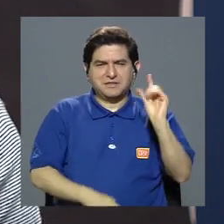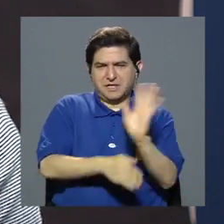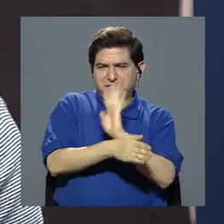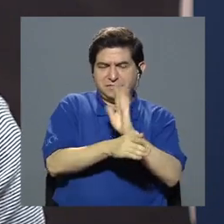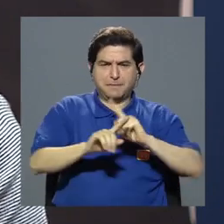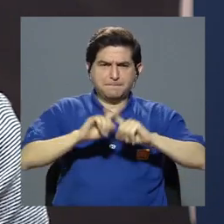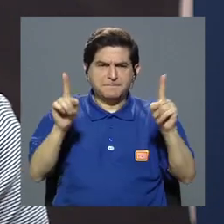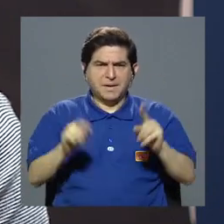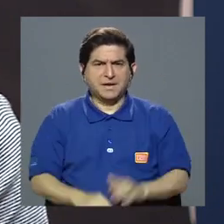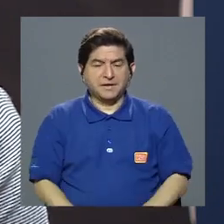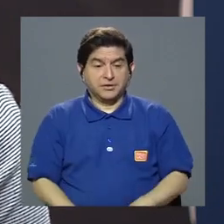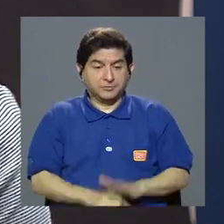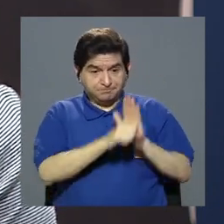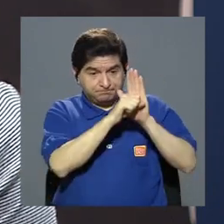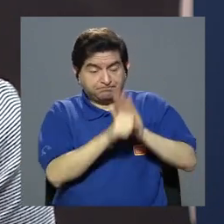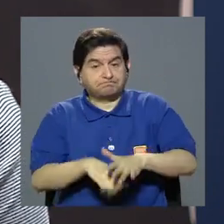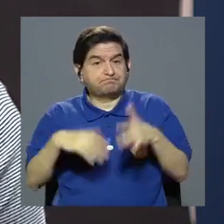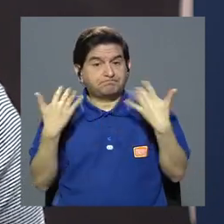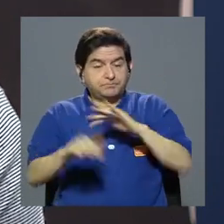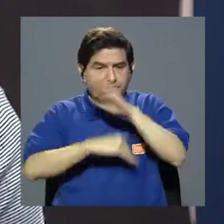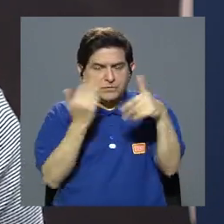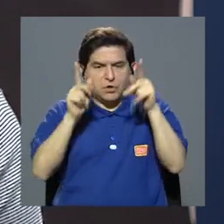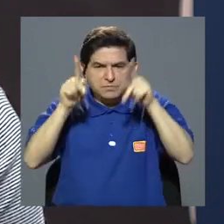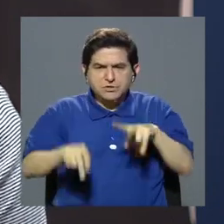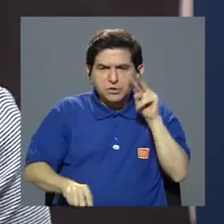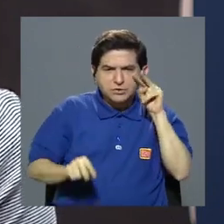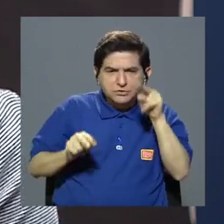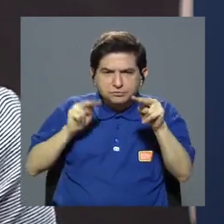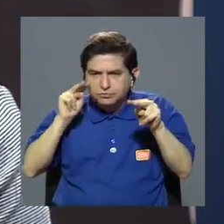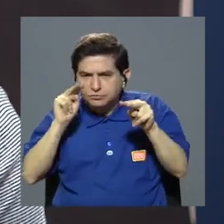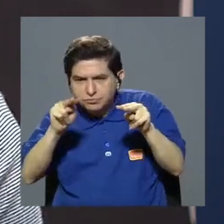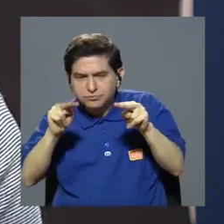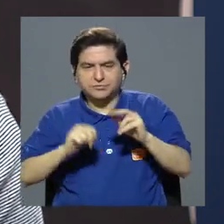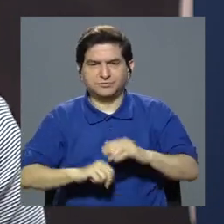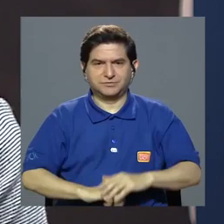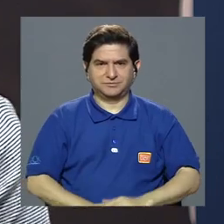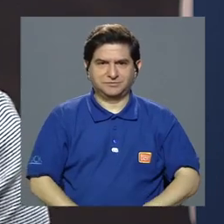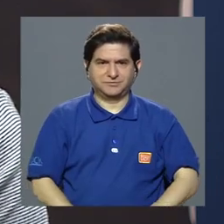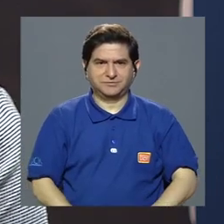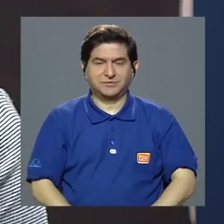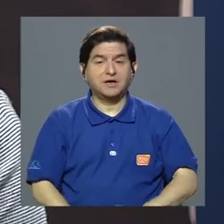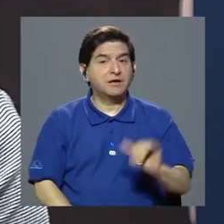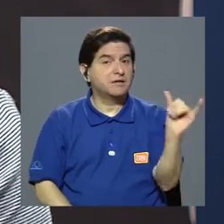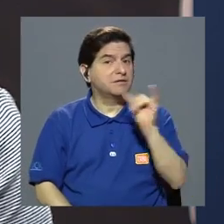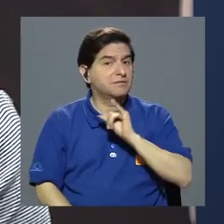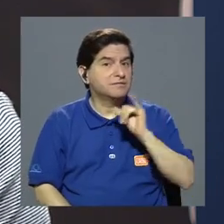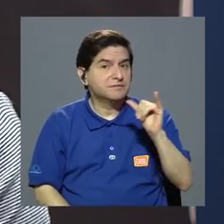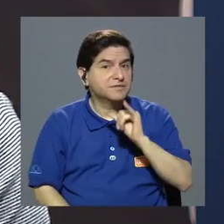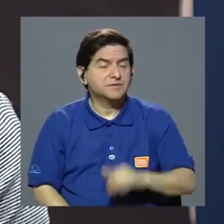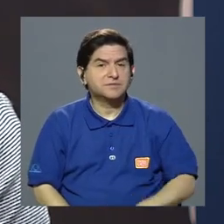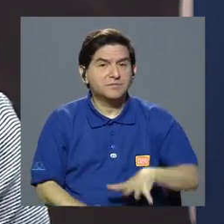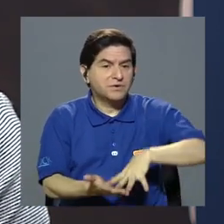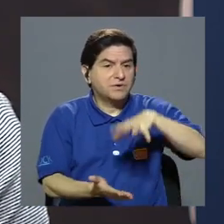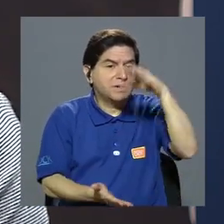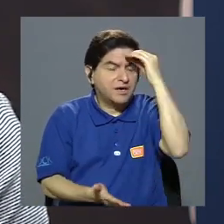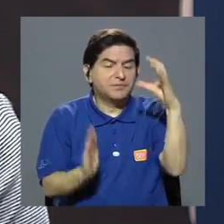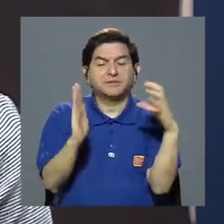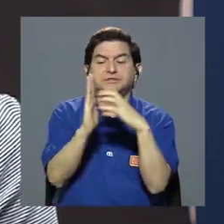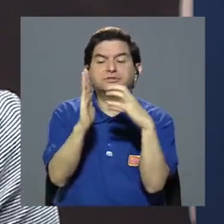pero tener que estar y es una presión grande verdad que todo el mundo lo está viendo uno esté también